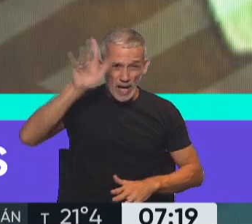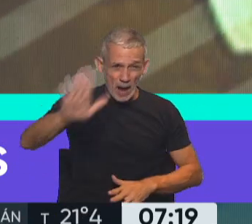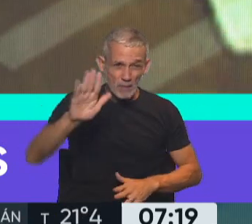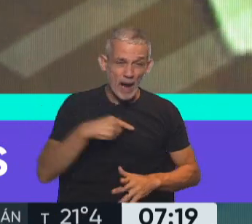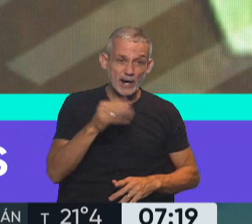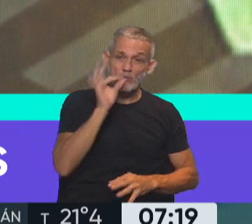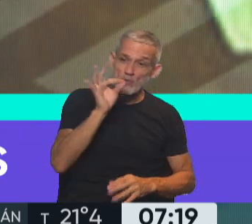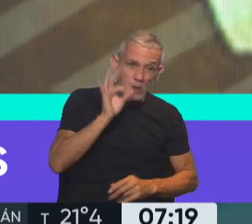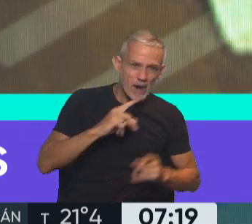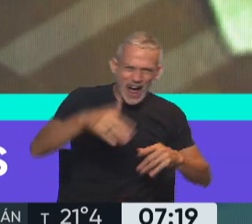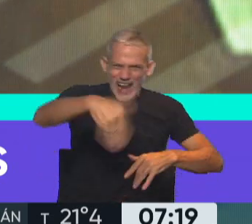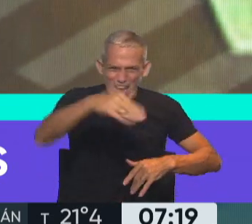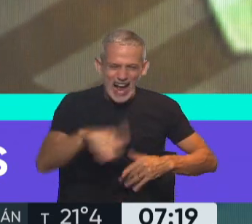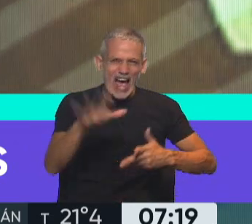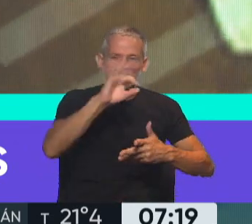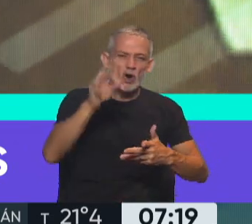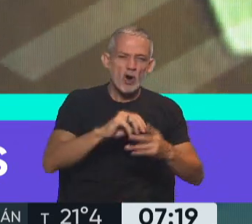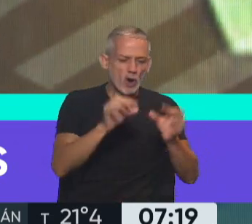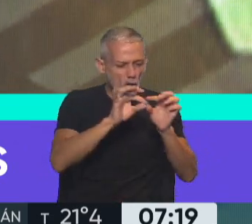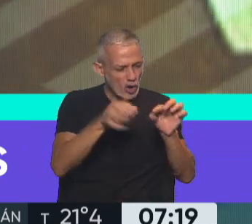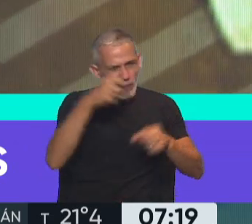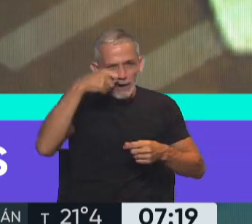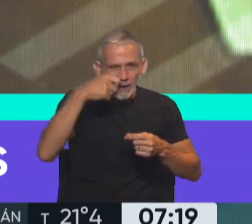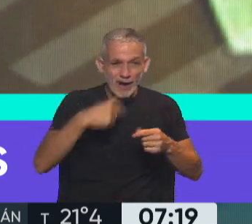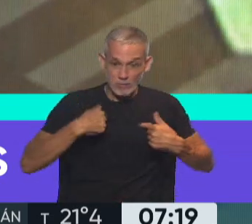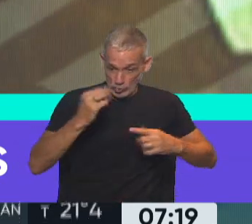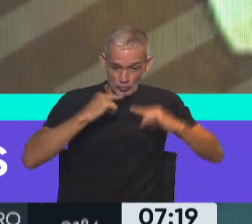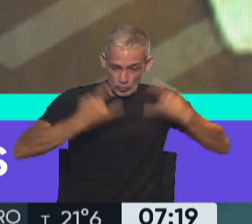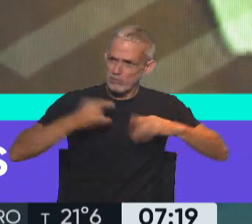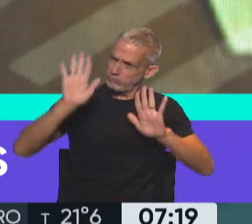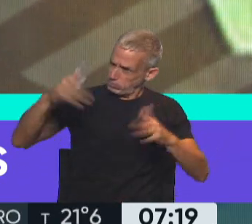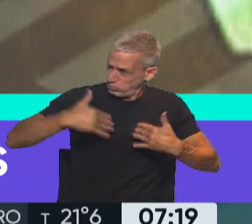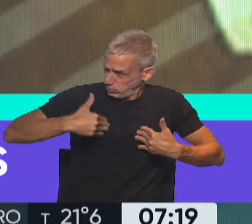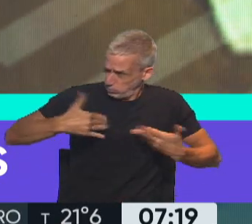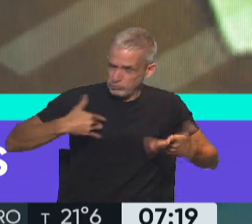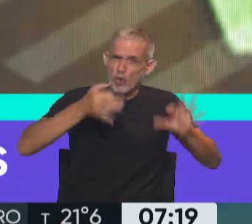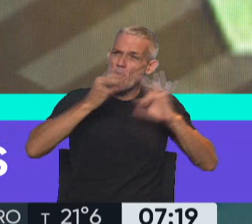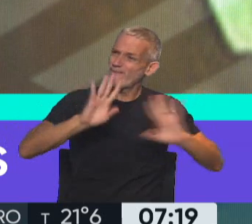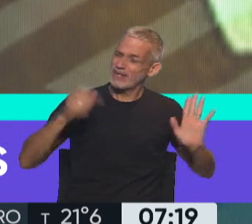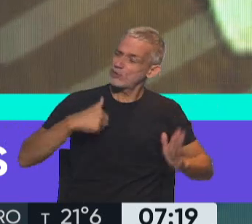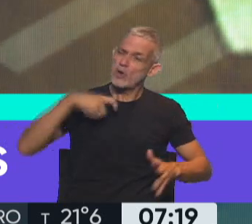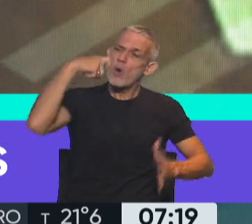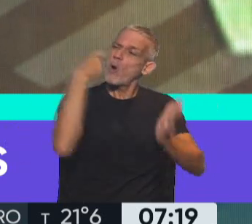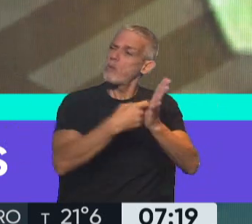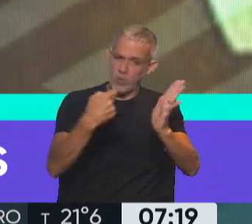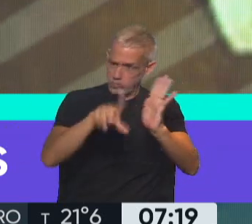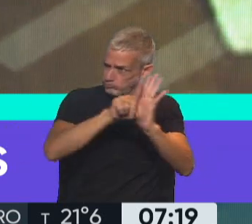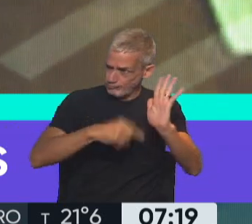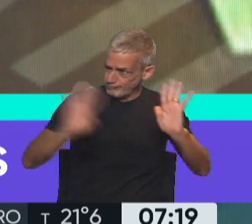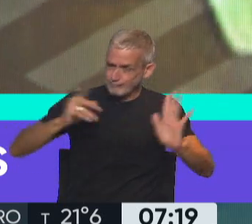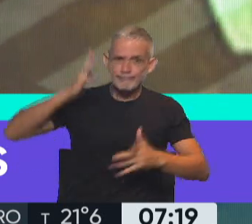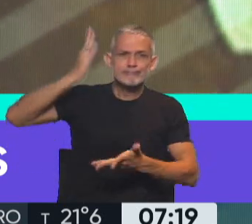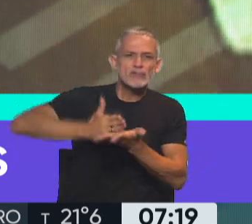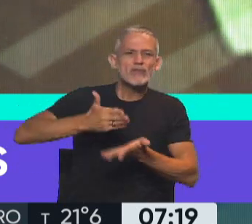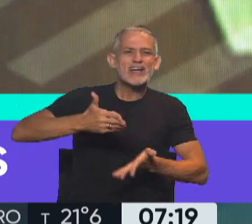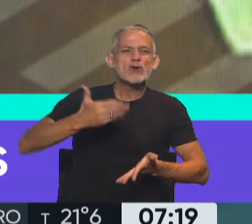un cigarrillo de marihuana o con medio gramo de cocaína, usted le dice, vea, esto no es delito porque lo dice el fallo